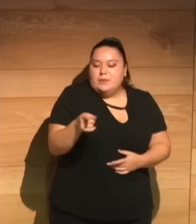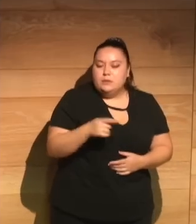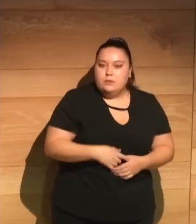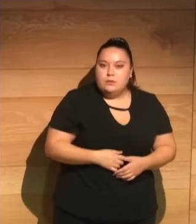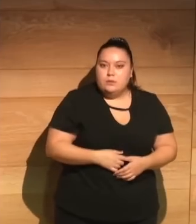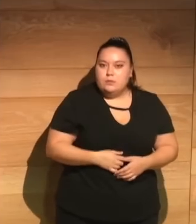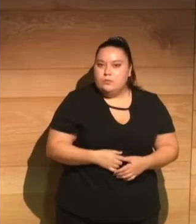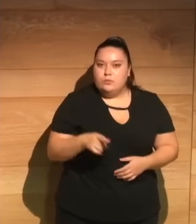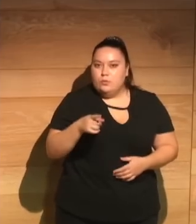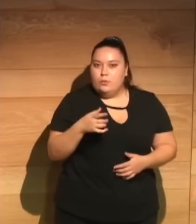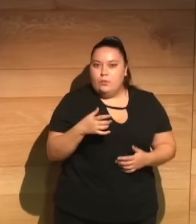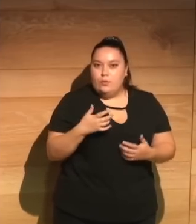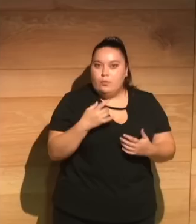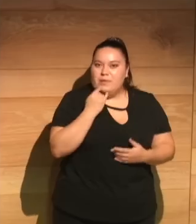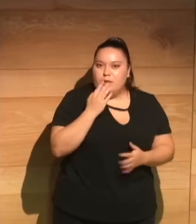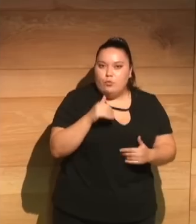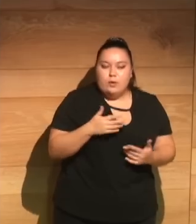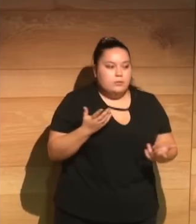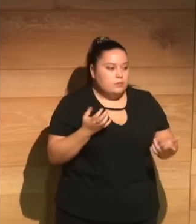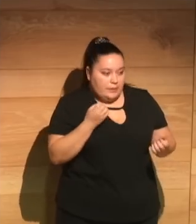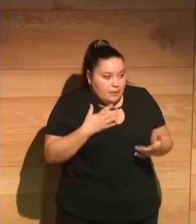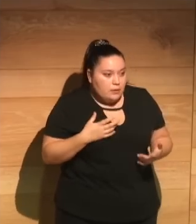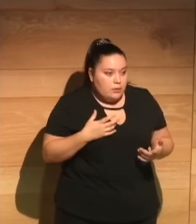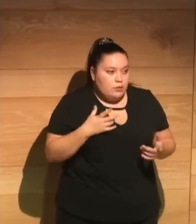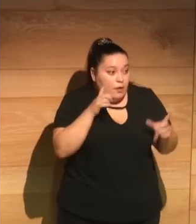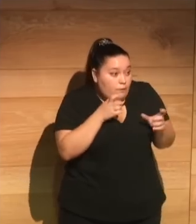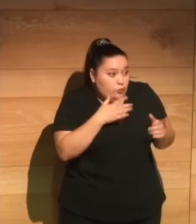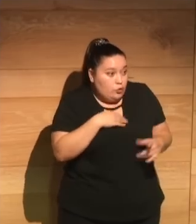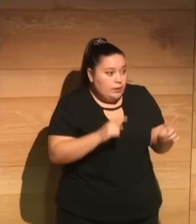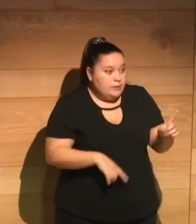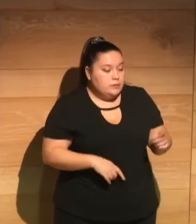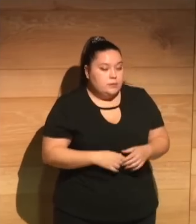Digo, no tiene batería y tal. Y dice, no, si está bien. Digo, ¿no vamos a hacer una foto?